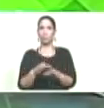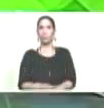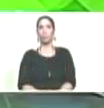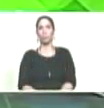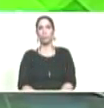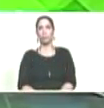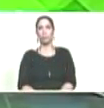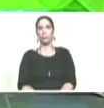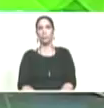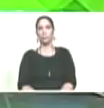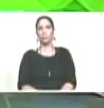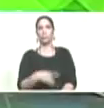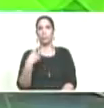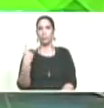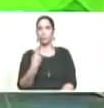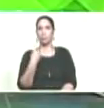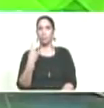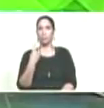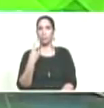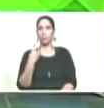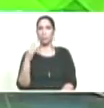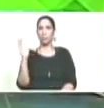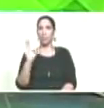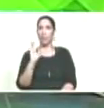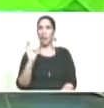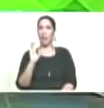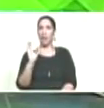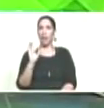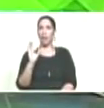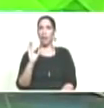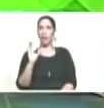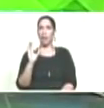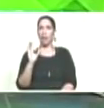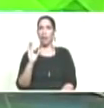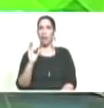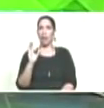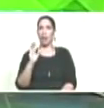Fue lo único malo, se fueron para los Caracas. Hicieron un congreso de los CPT